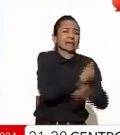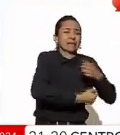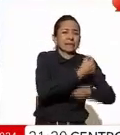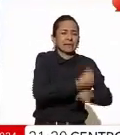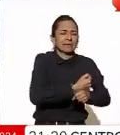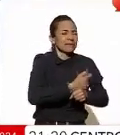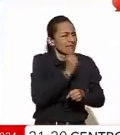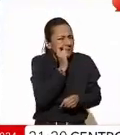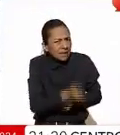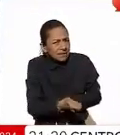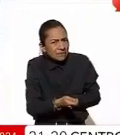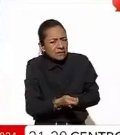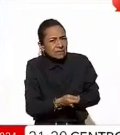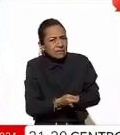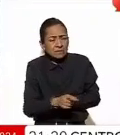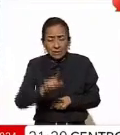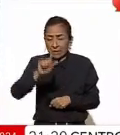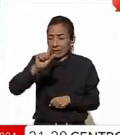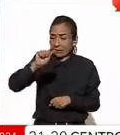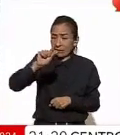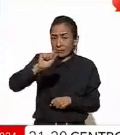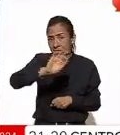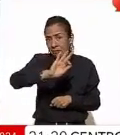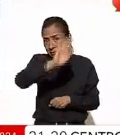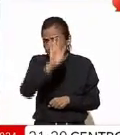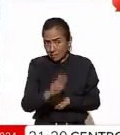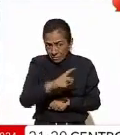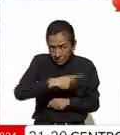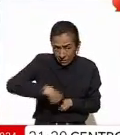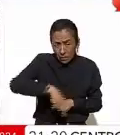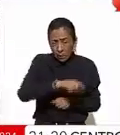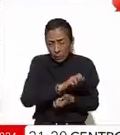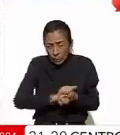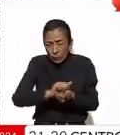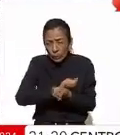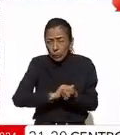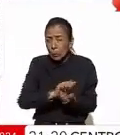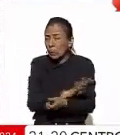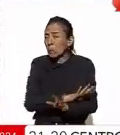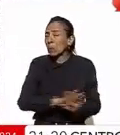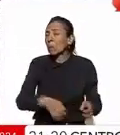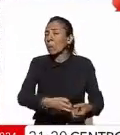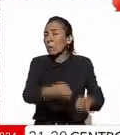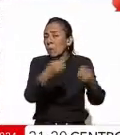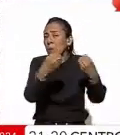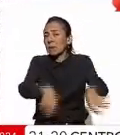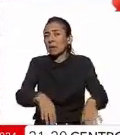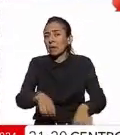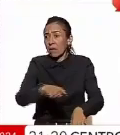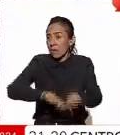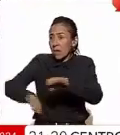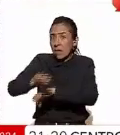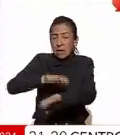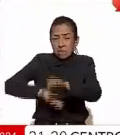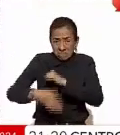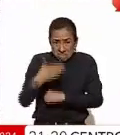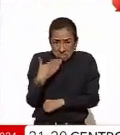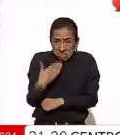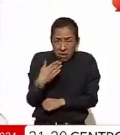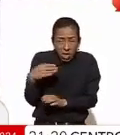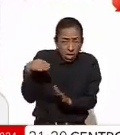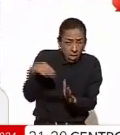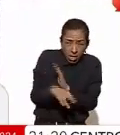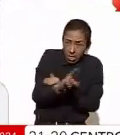perdiendo el 70% de lo que tratabas de refinar. No es ideal para ninguna empresa tener niveles de eficiencia